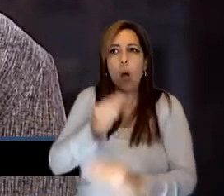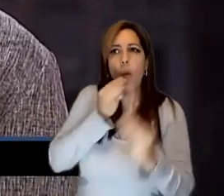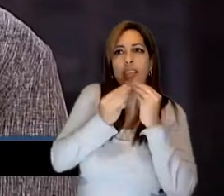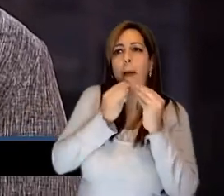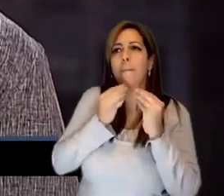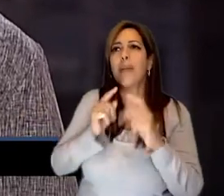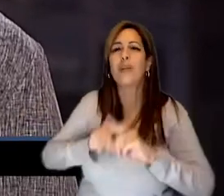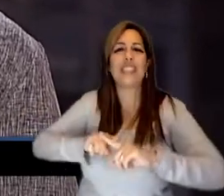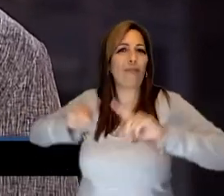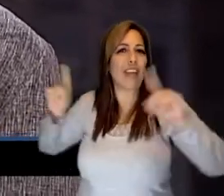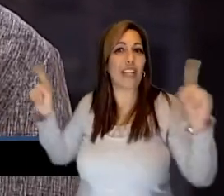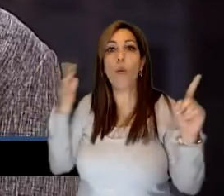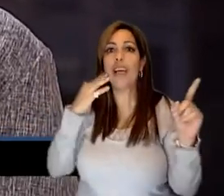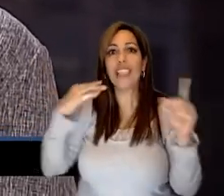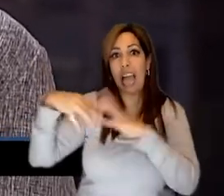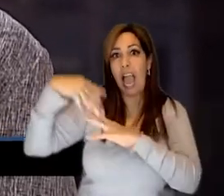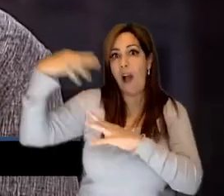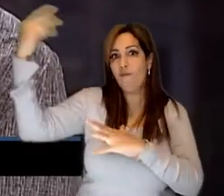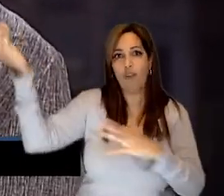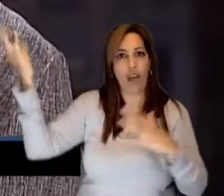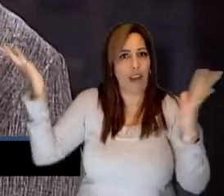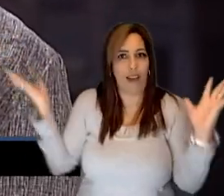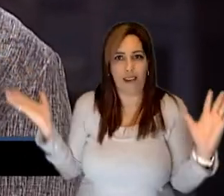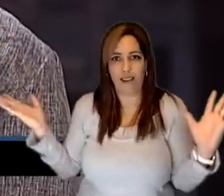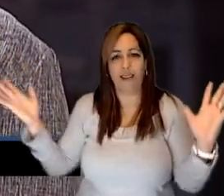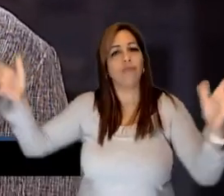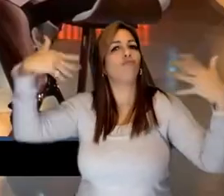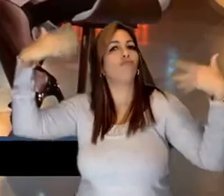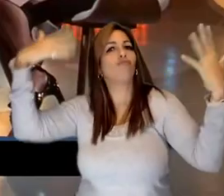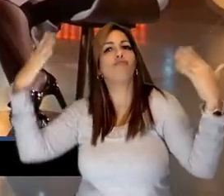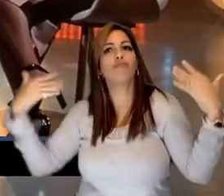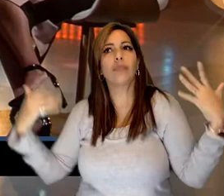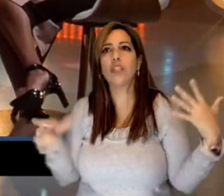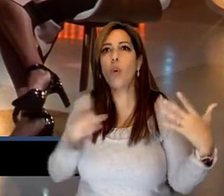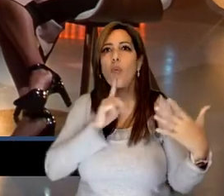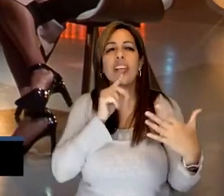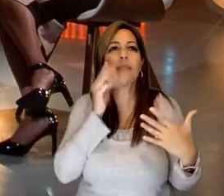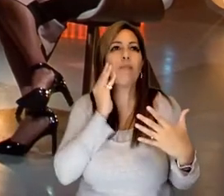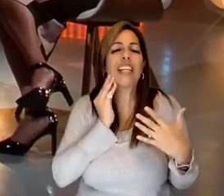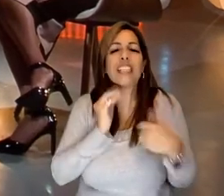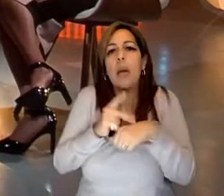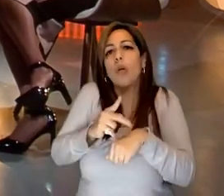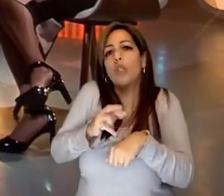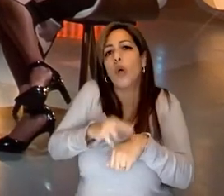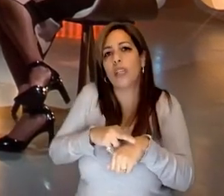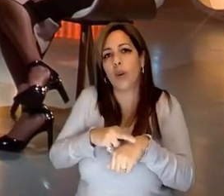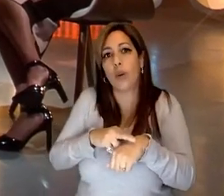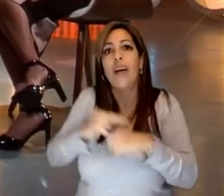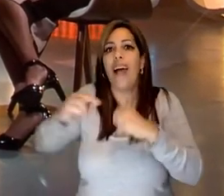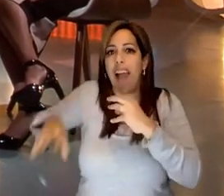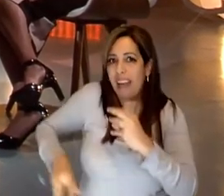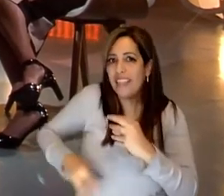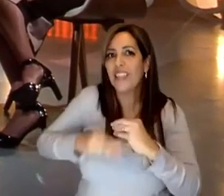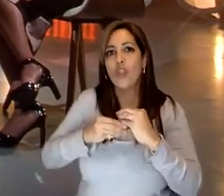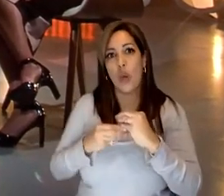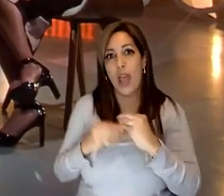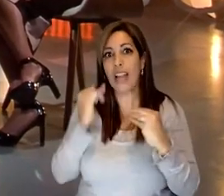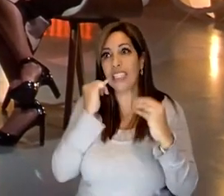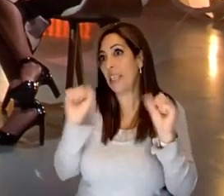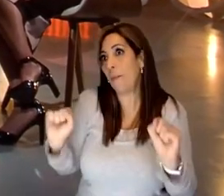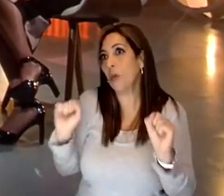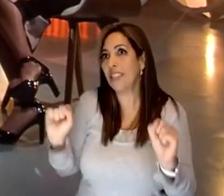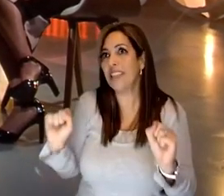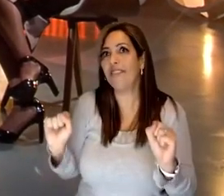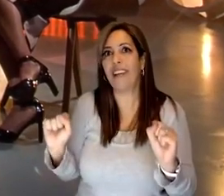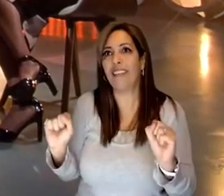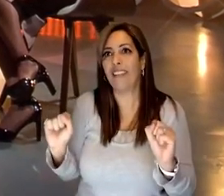pero en un ambiente completamente distinto, es al aire libre y te va a ofrecer esa experiencia completa de Puerto Rico, añadiéndole a la posibilidad